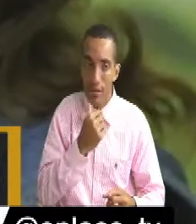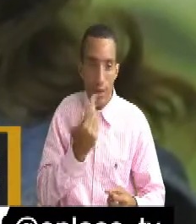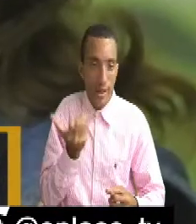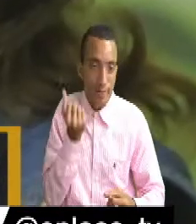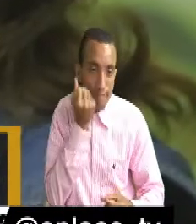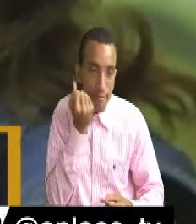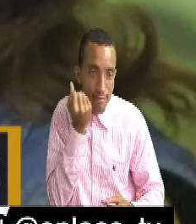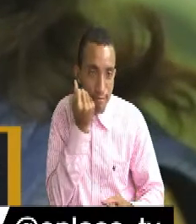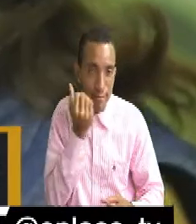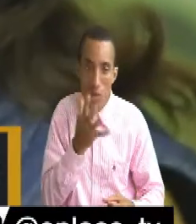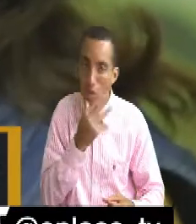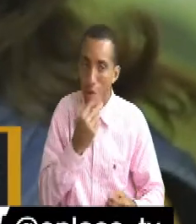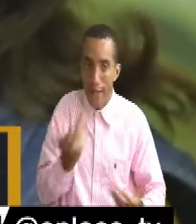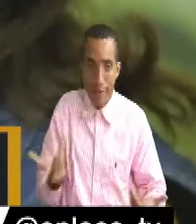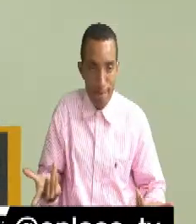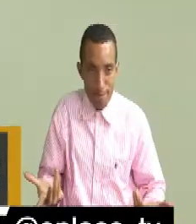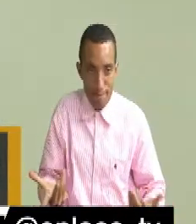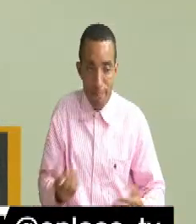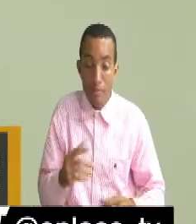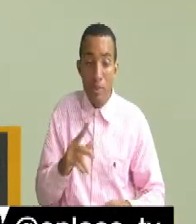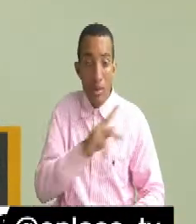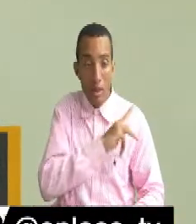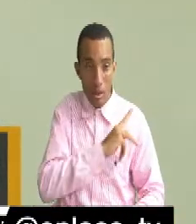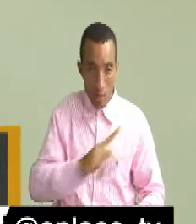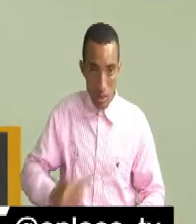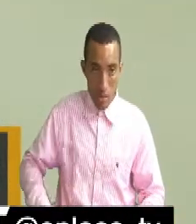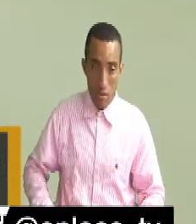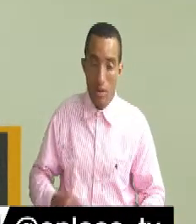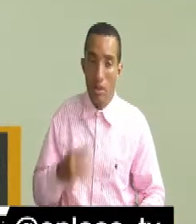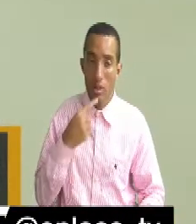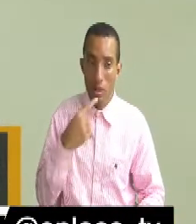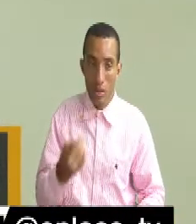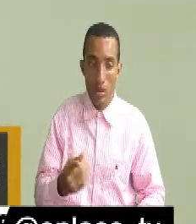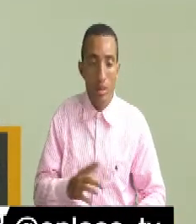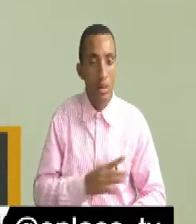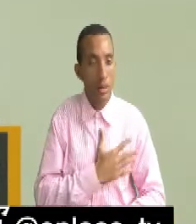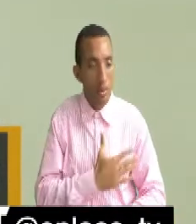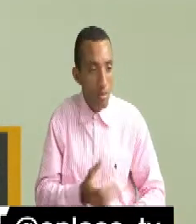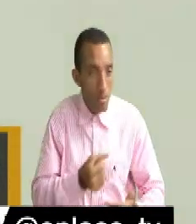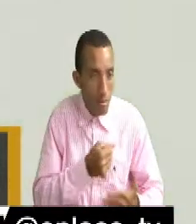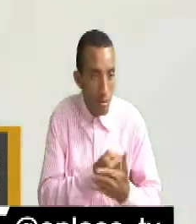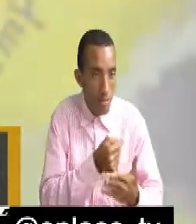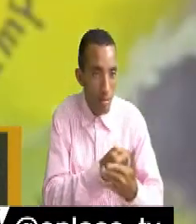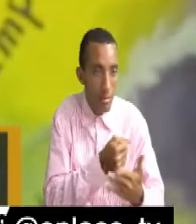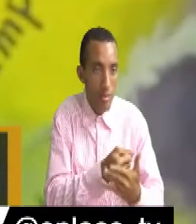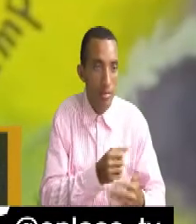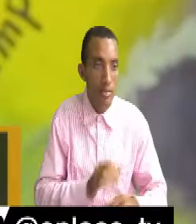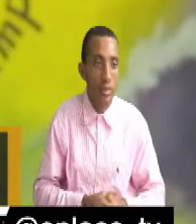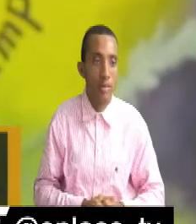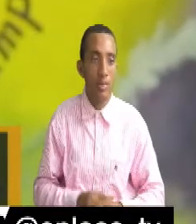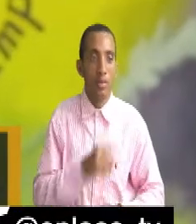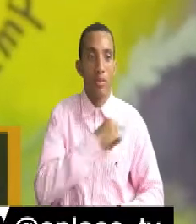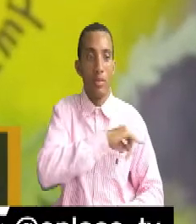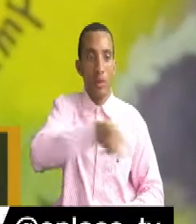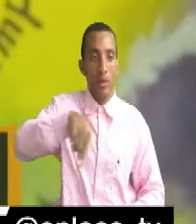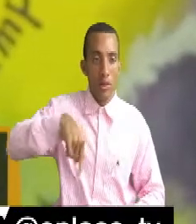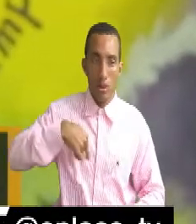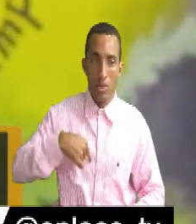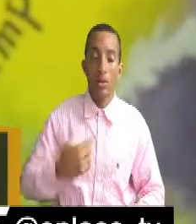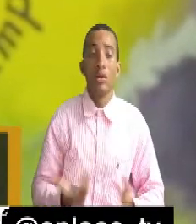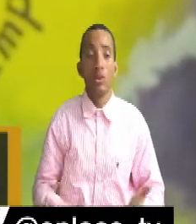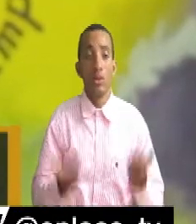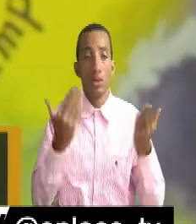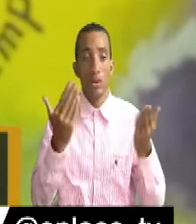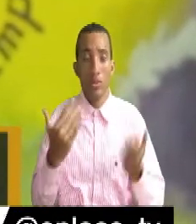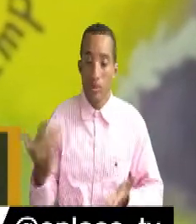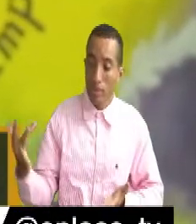una pipeta de gas. La Personería Municipal de Barranca Bermeja atendió y gestionó este caso. Para nosotros es fundamental la presencia y